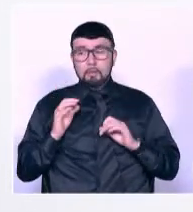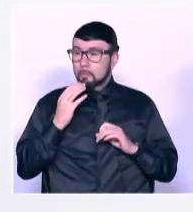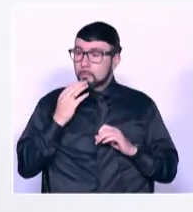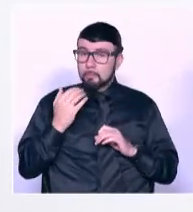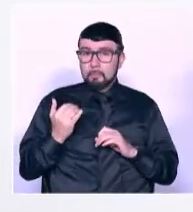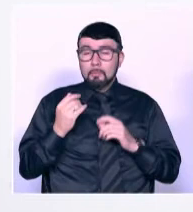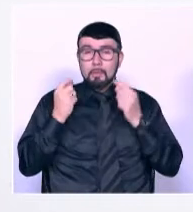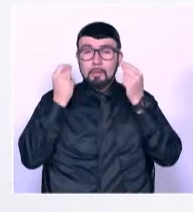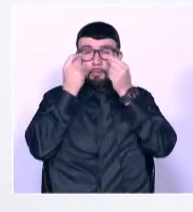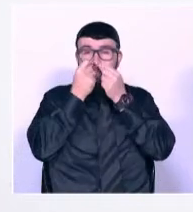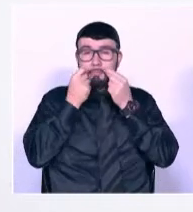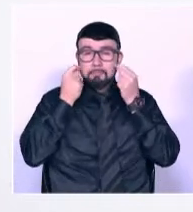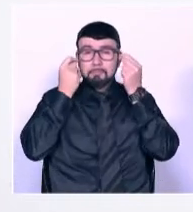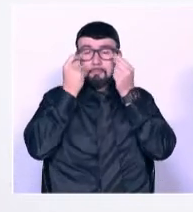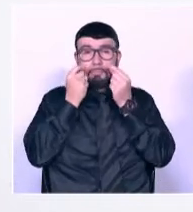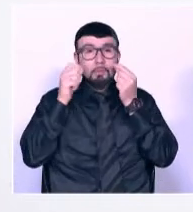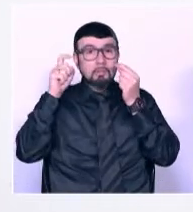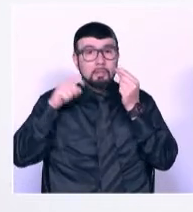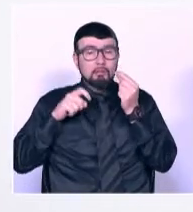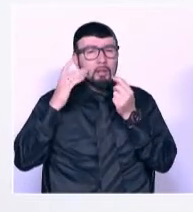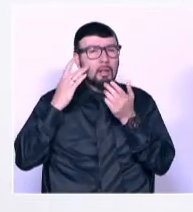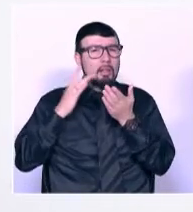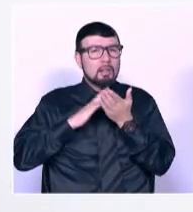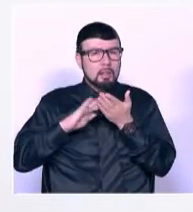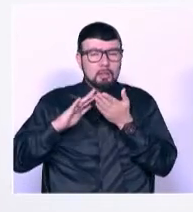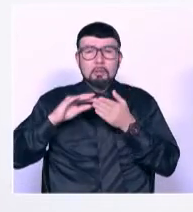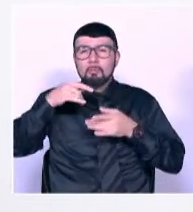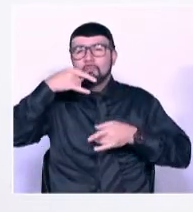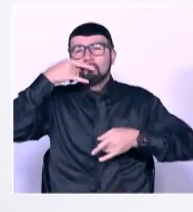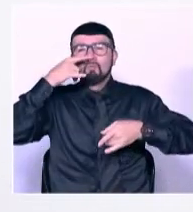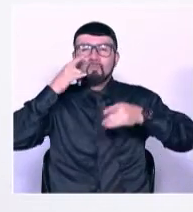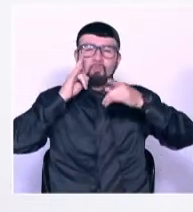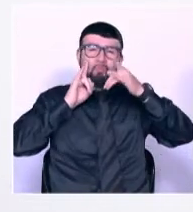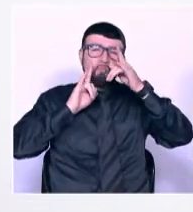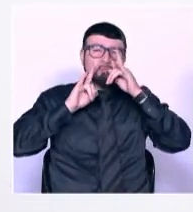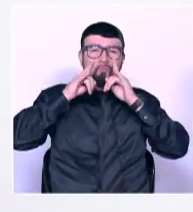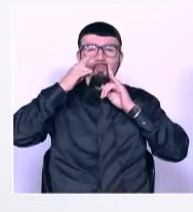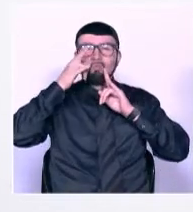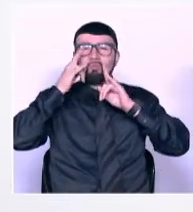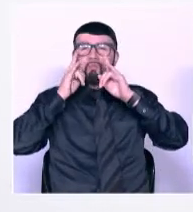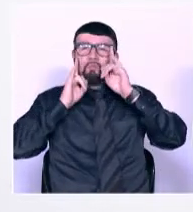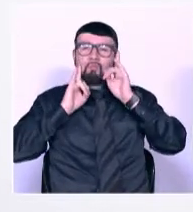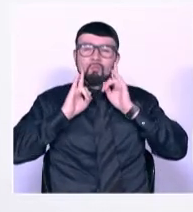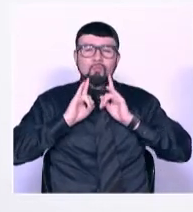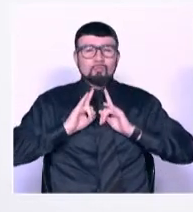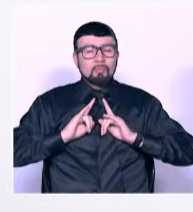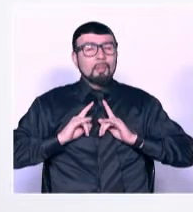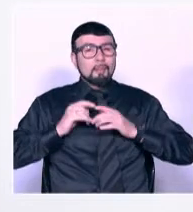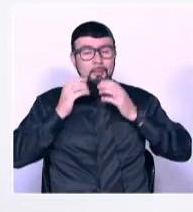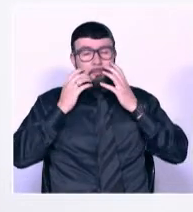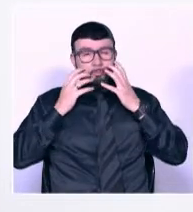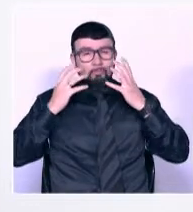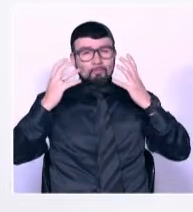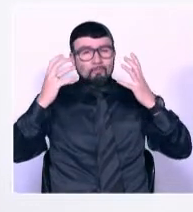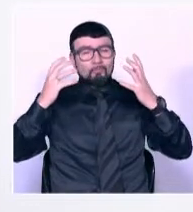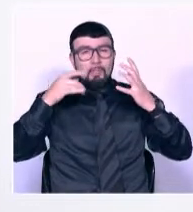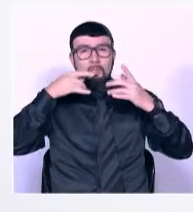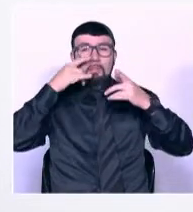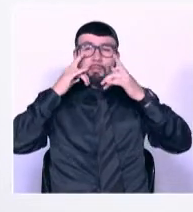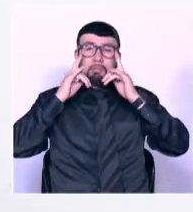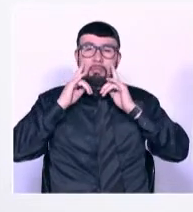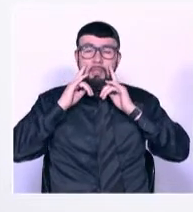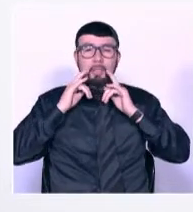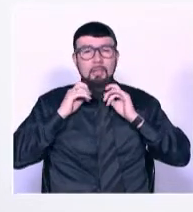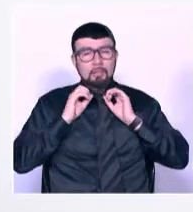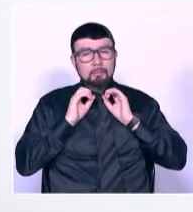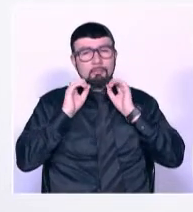senos nasales deben estar realizando su función de llenado, el aire entra y vuelve y sale,